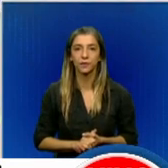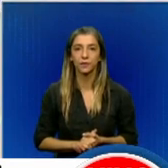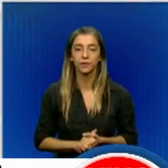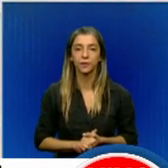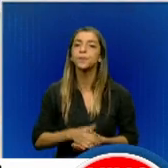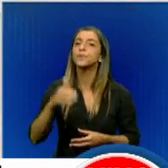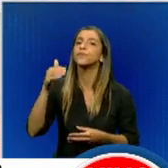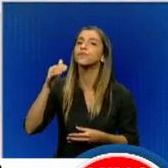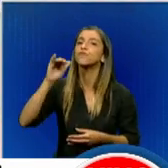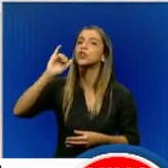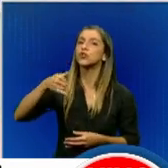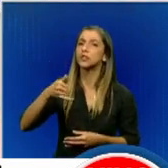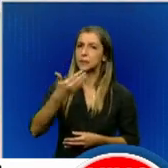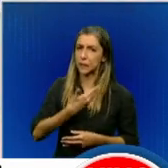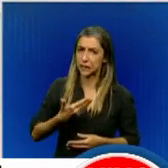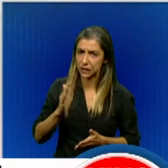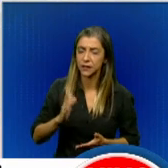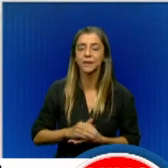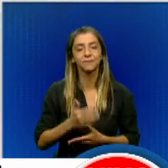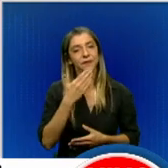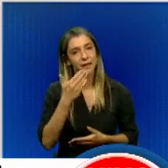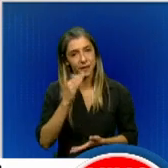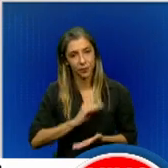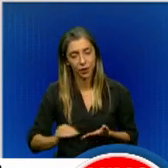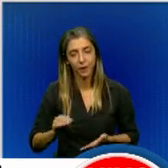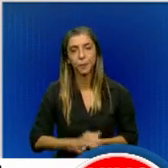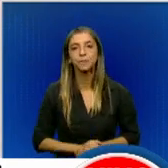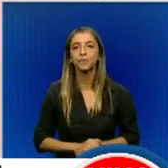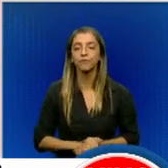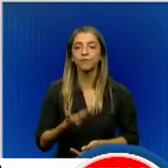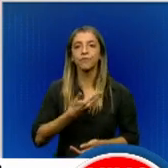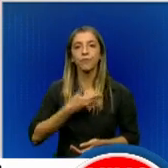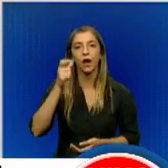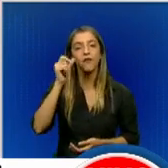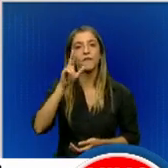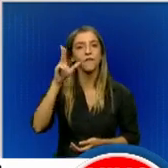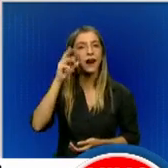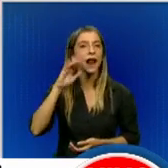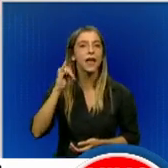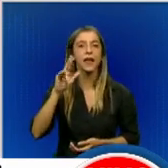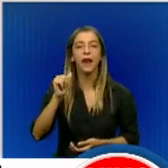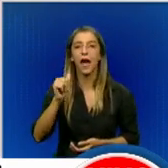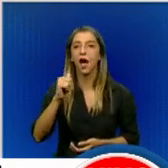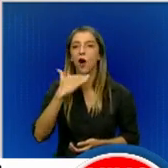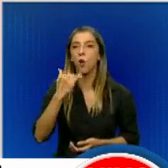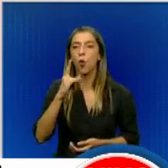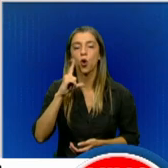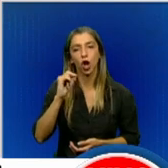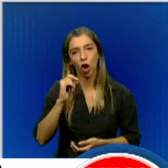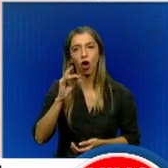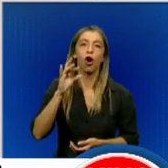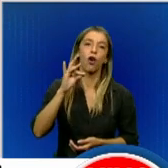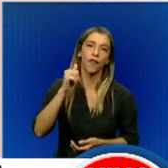afirmativo señor presidente gracias diputados ferreira julio daniel julio